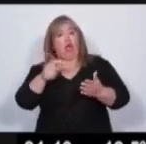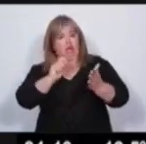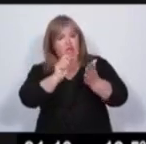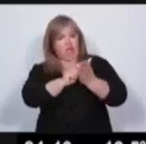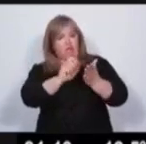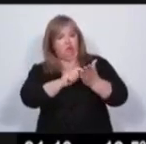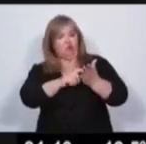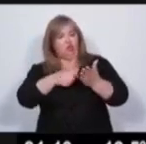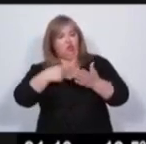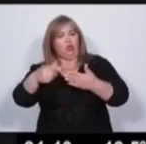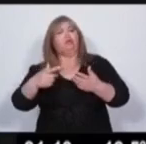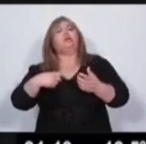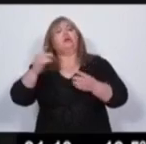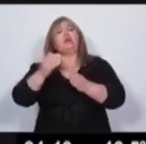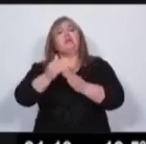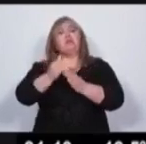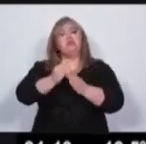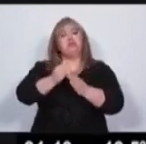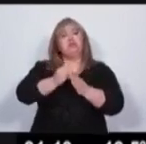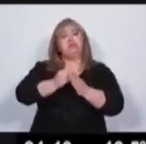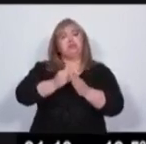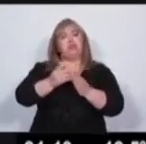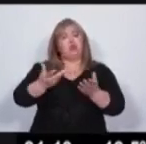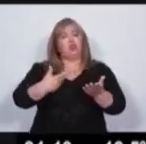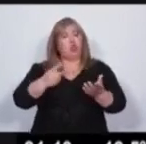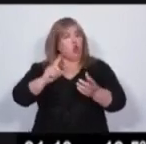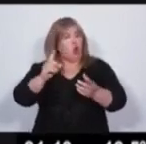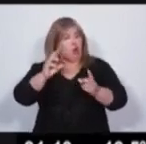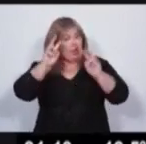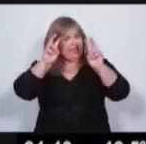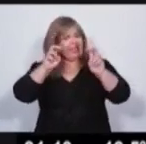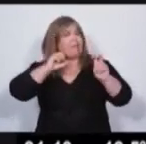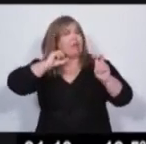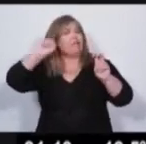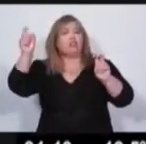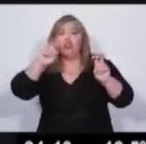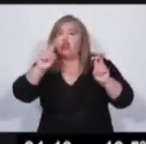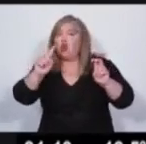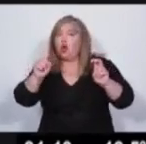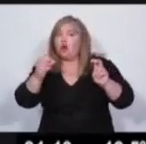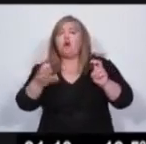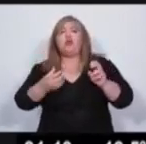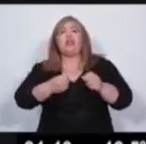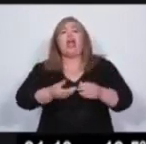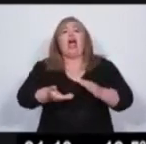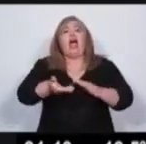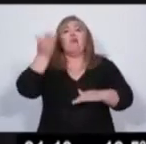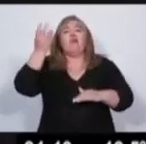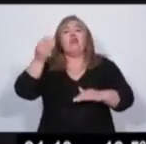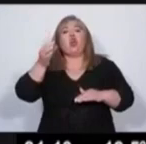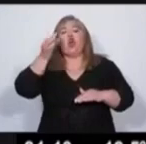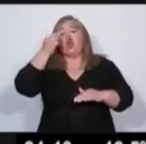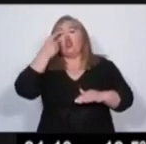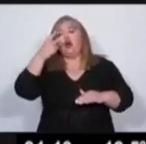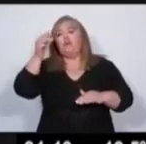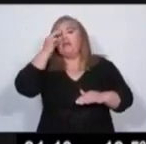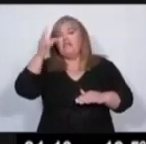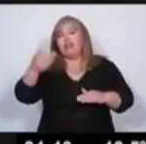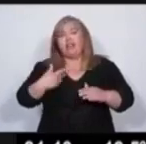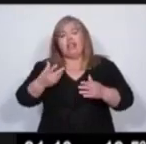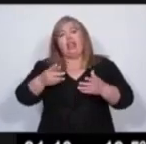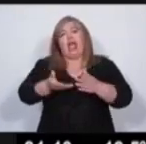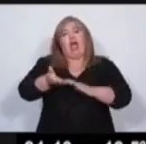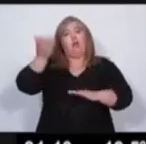la degradación que tuvieron no por inflación porque no les reconocieron los aumentos en el veinte mientras que la inflación